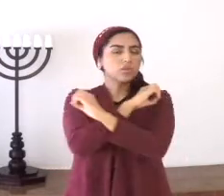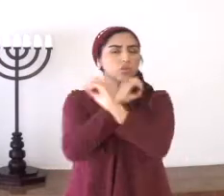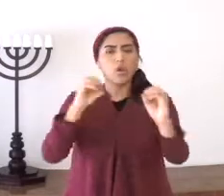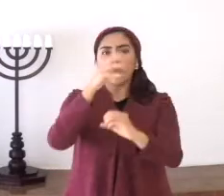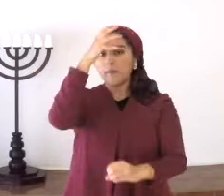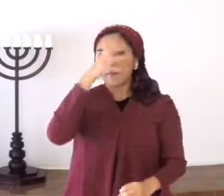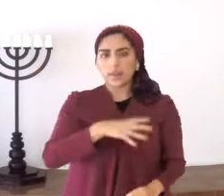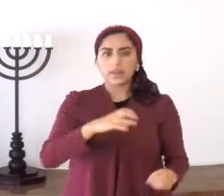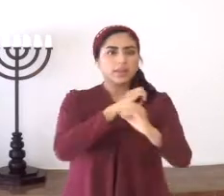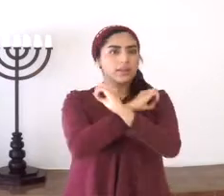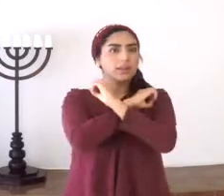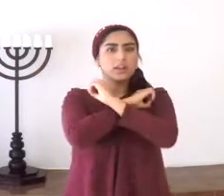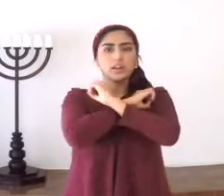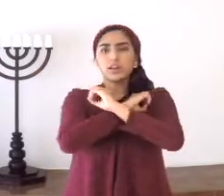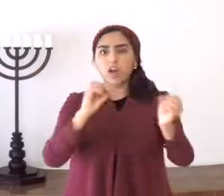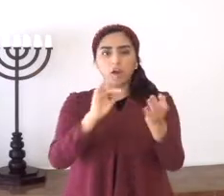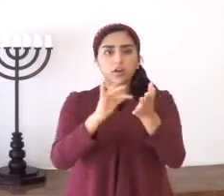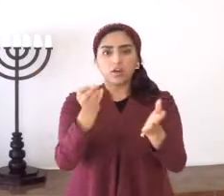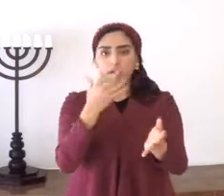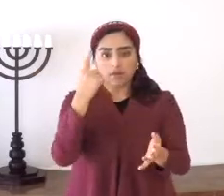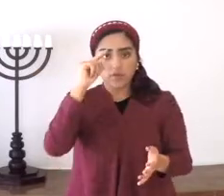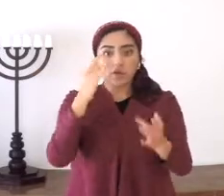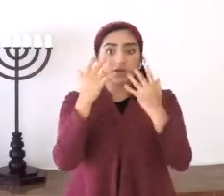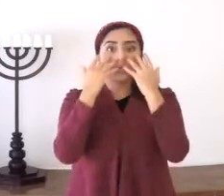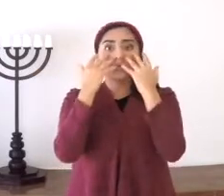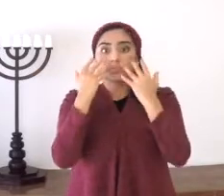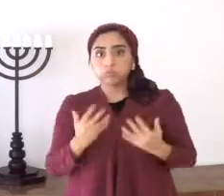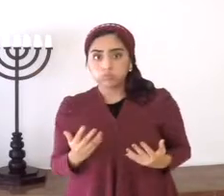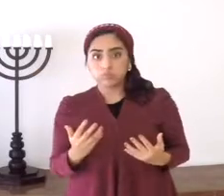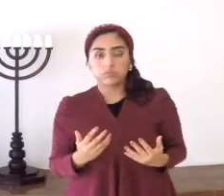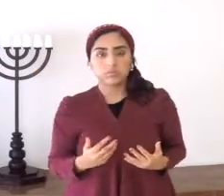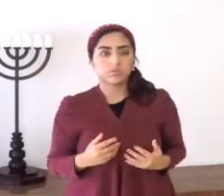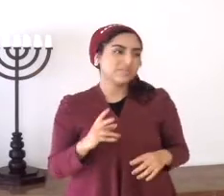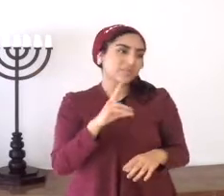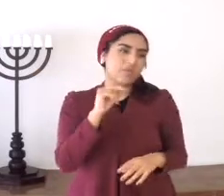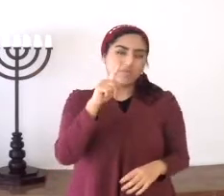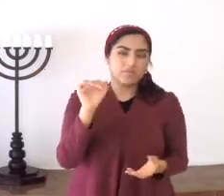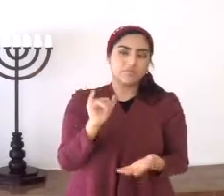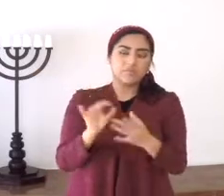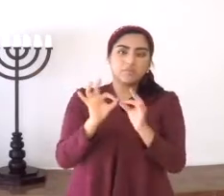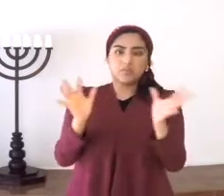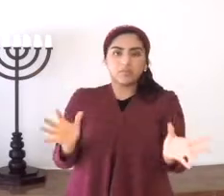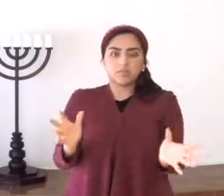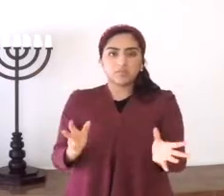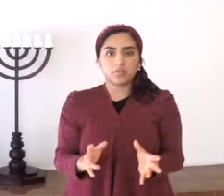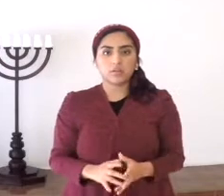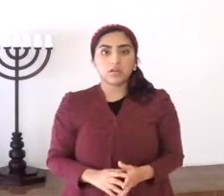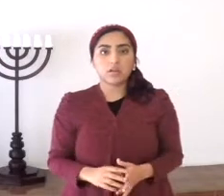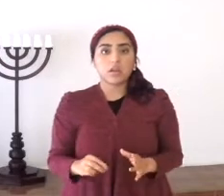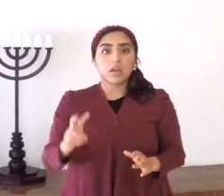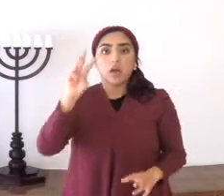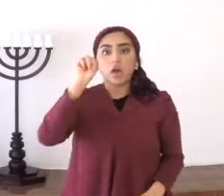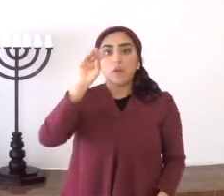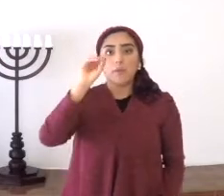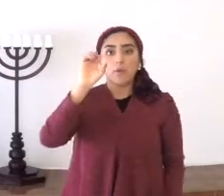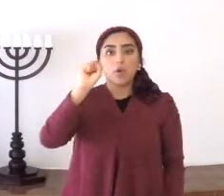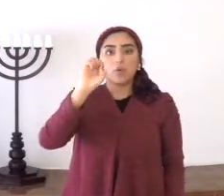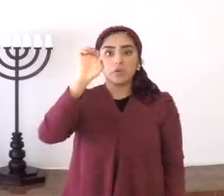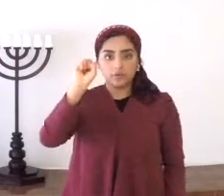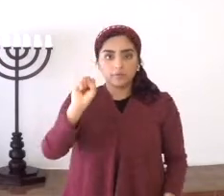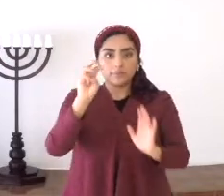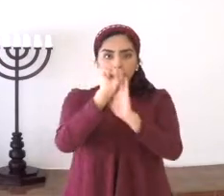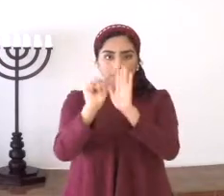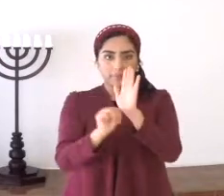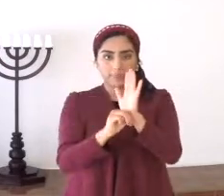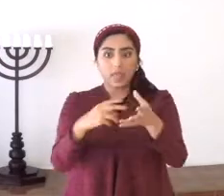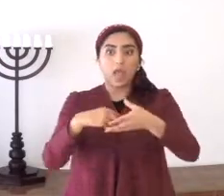Grábate muy bien eso. La libertad solamente la da Elohim. Ningún hombre, ningún medicamento para la depresión. No, pues eso es